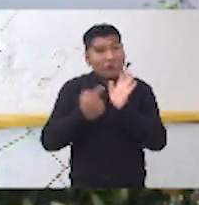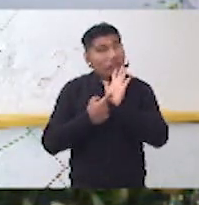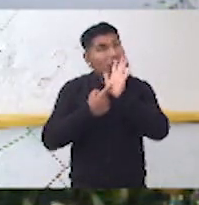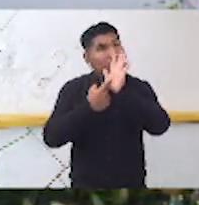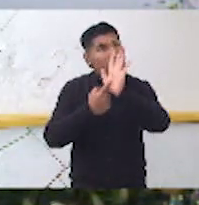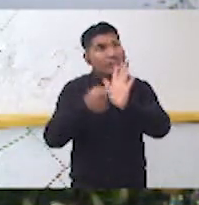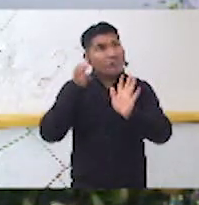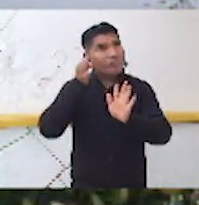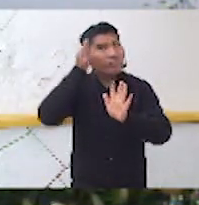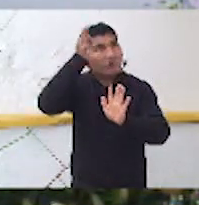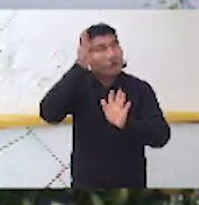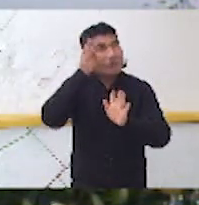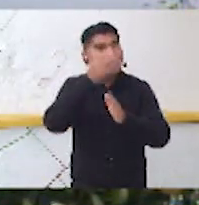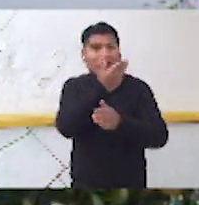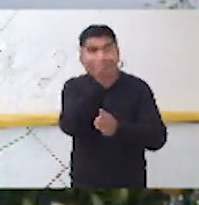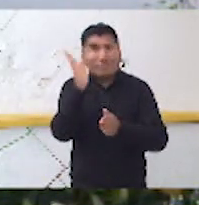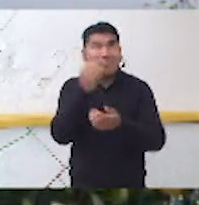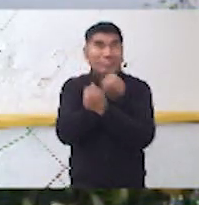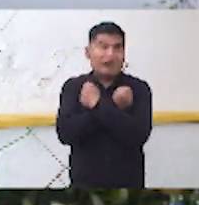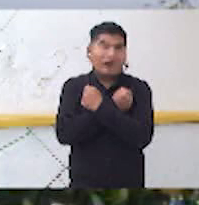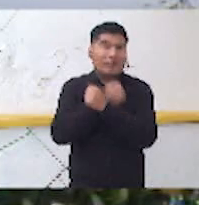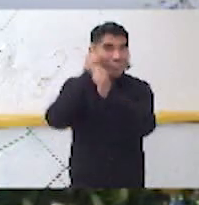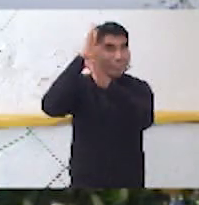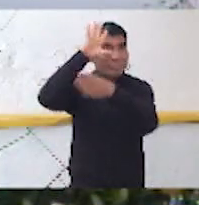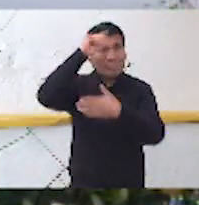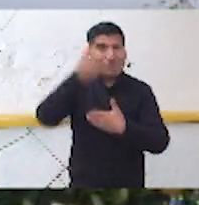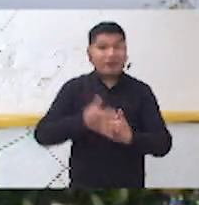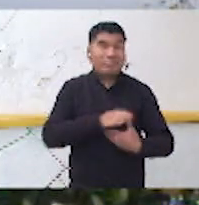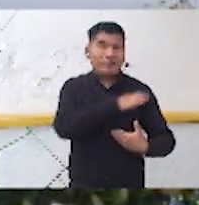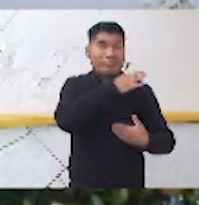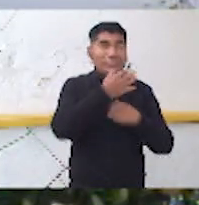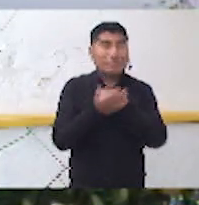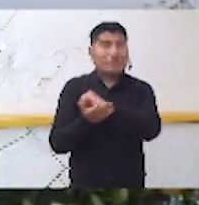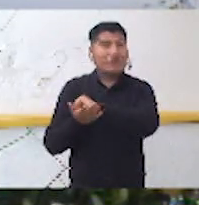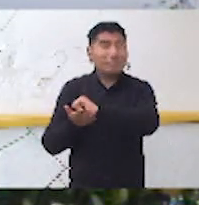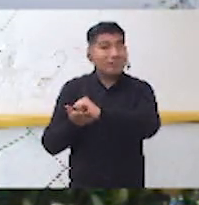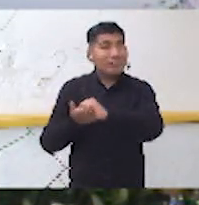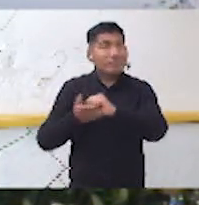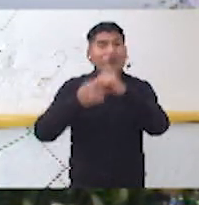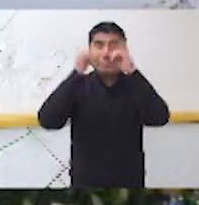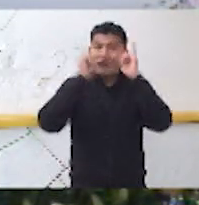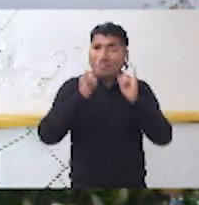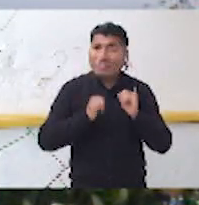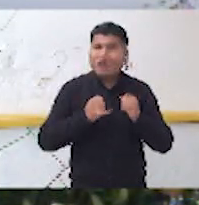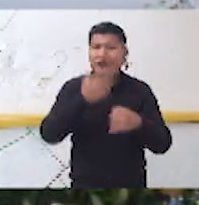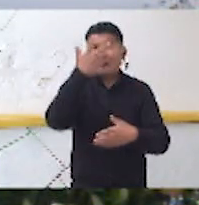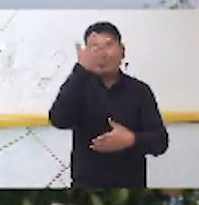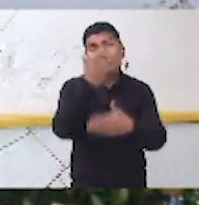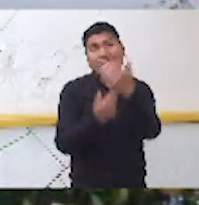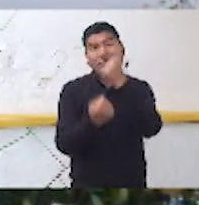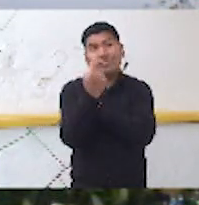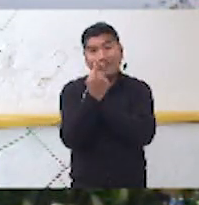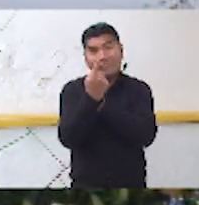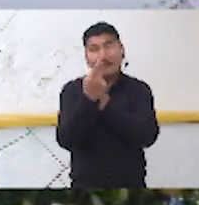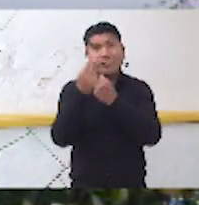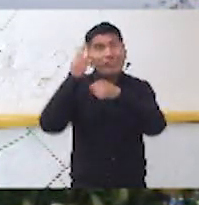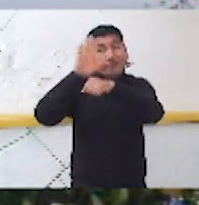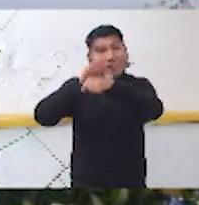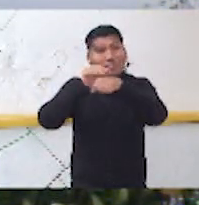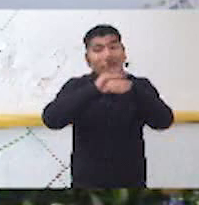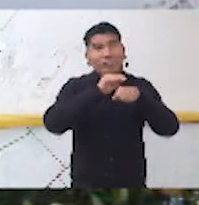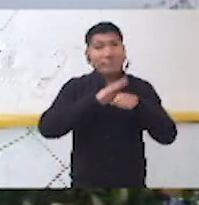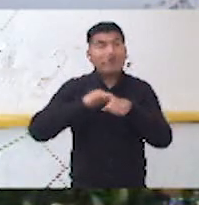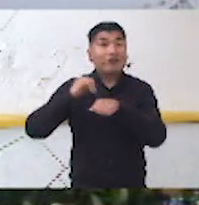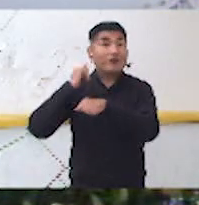el misterio de amor Padre, Hijo y Espíritu Santo. A imagen de la Trinidad estamos llamados a ser de la